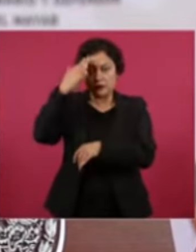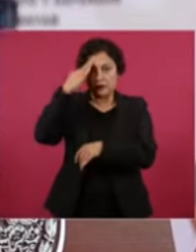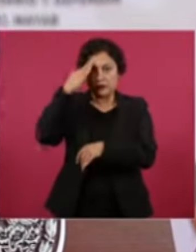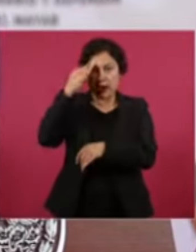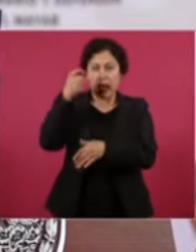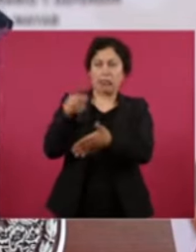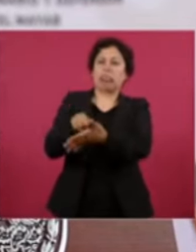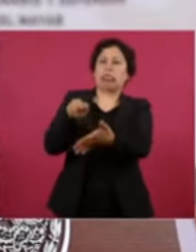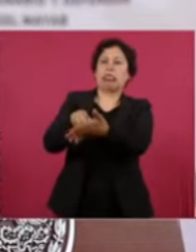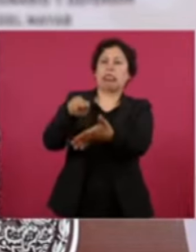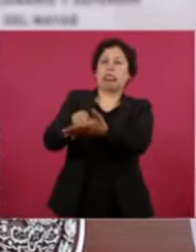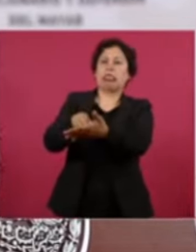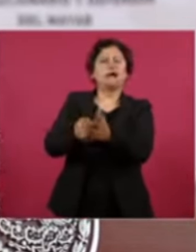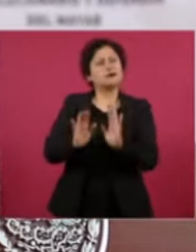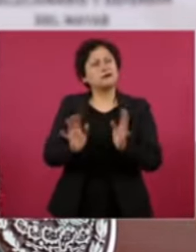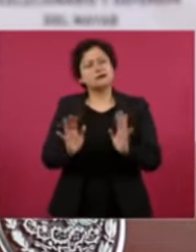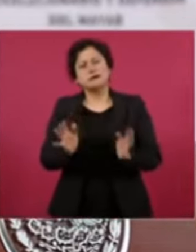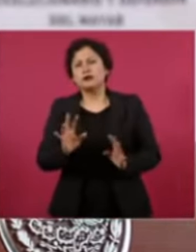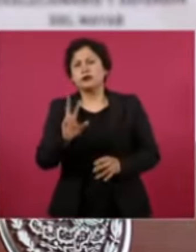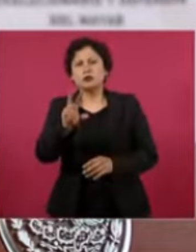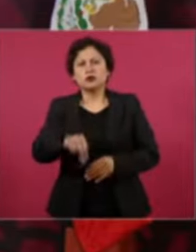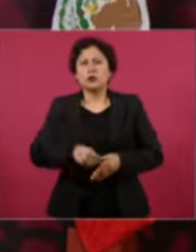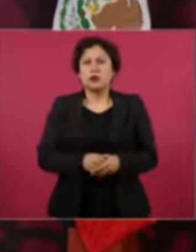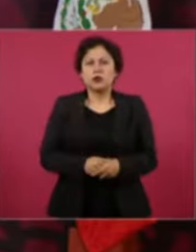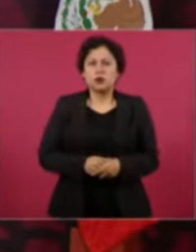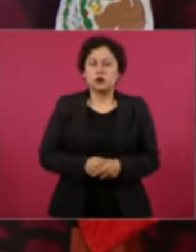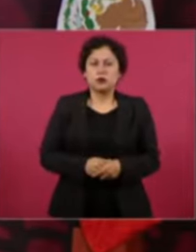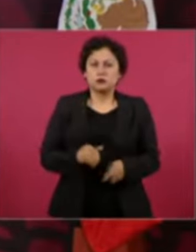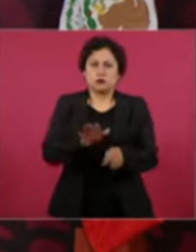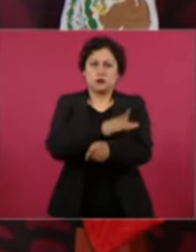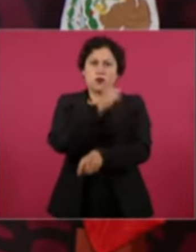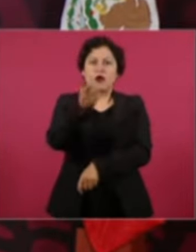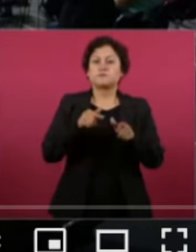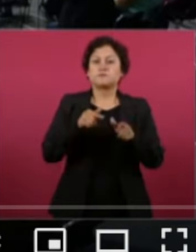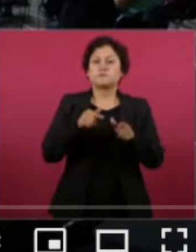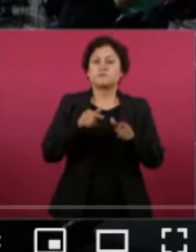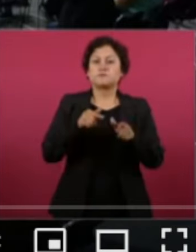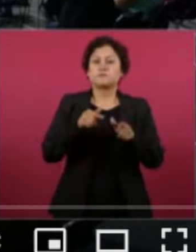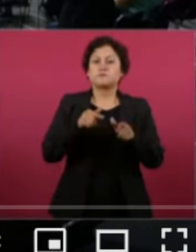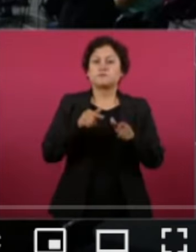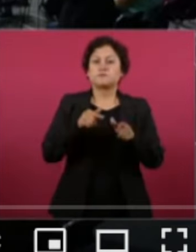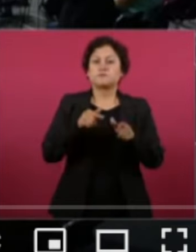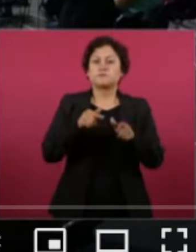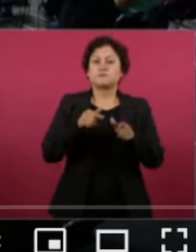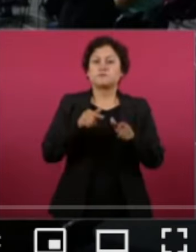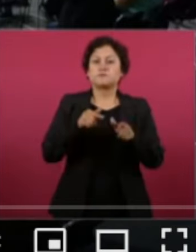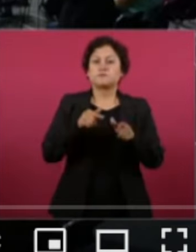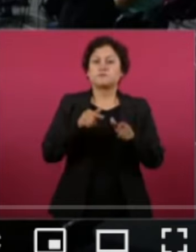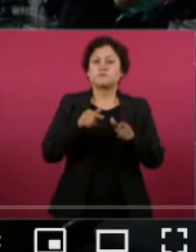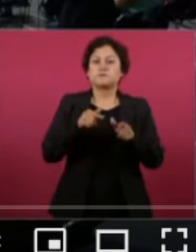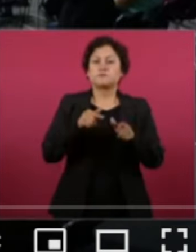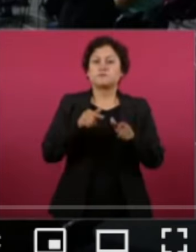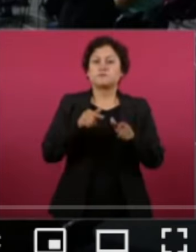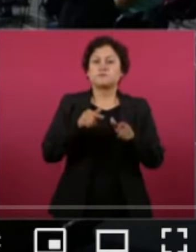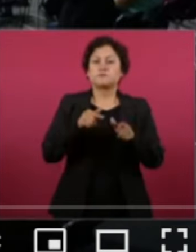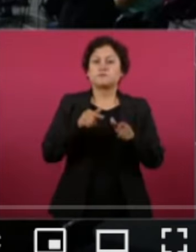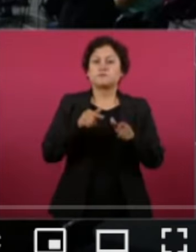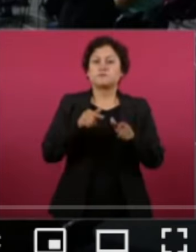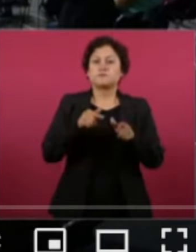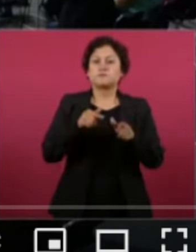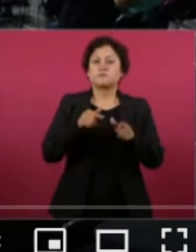porque tampoco estoy hablando al tanteo. Amigos, si les gustó toda esta información, compártanla en sus